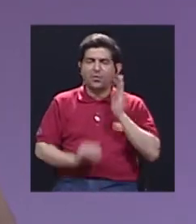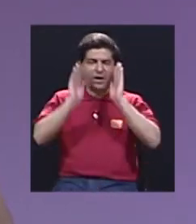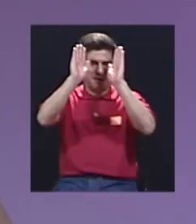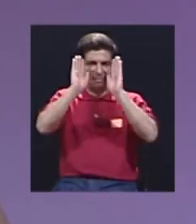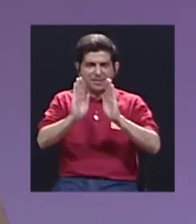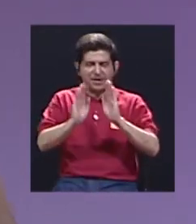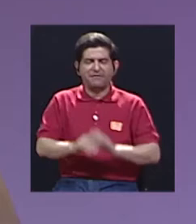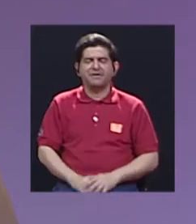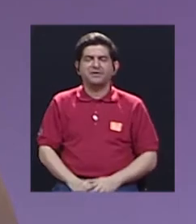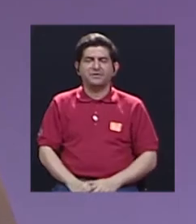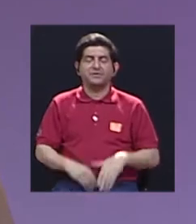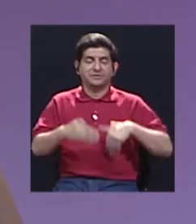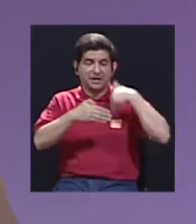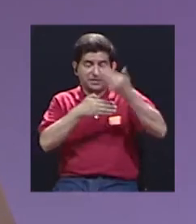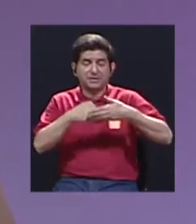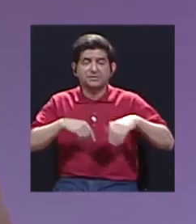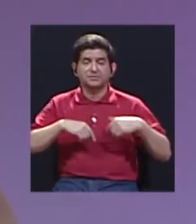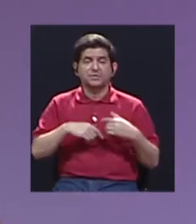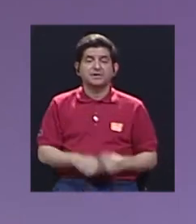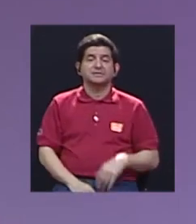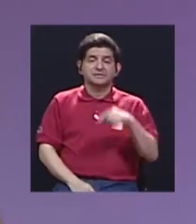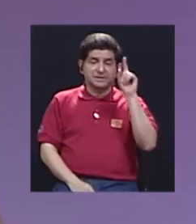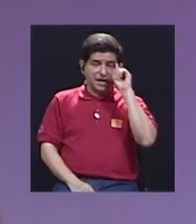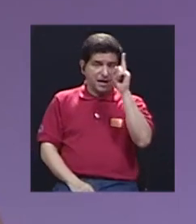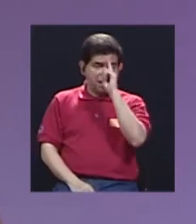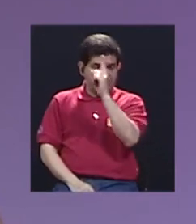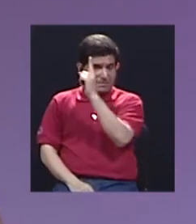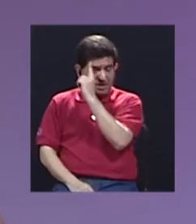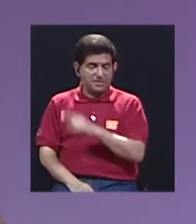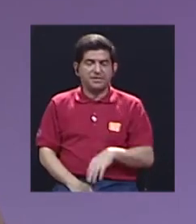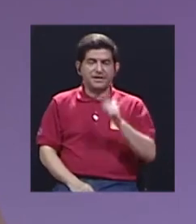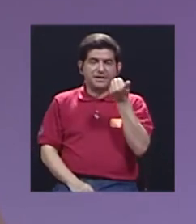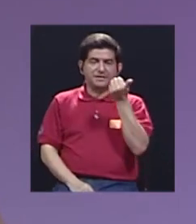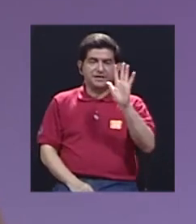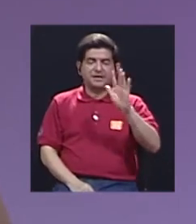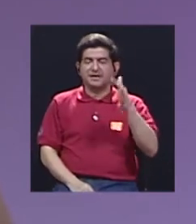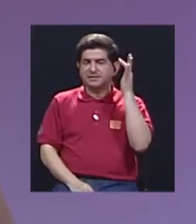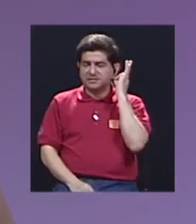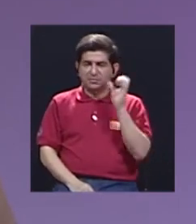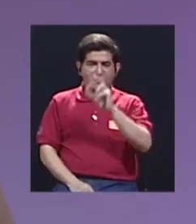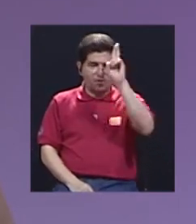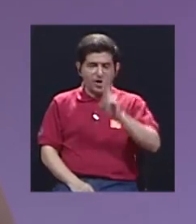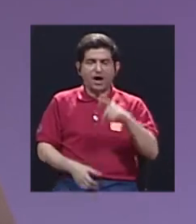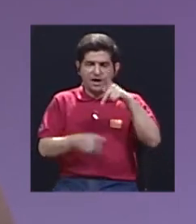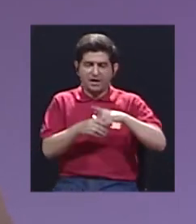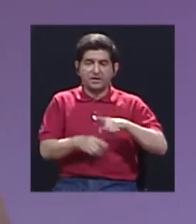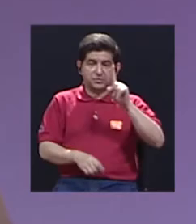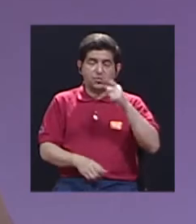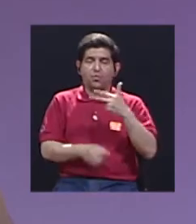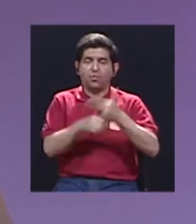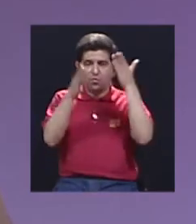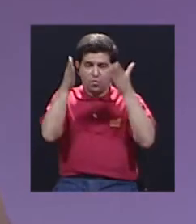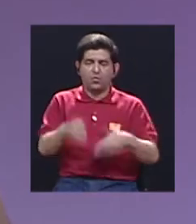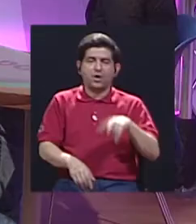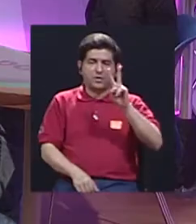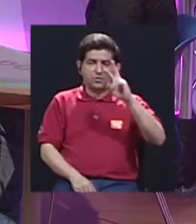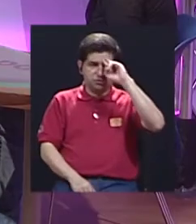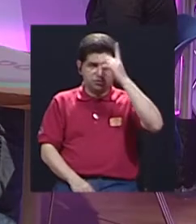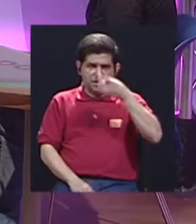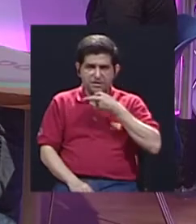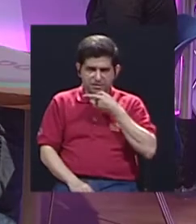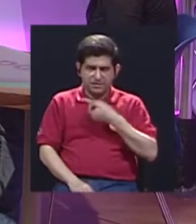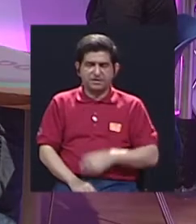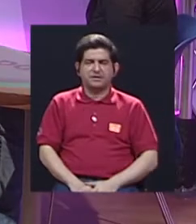después para Madrid. Y realmente son 15 costarricenses las que participan, una guatemalteca, dos